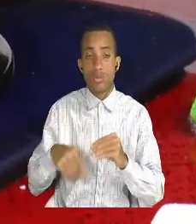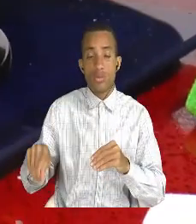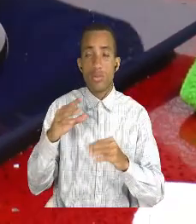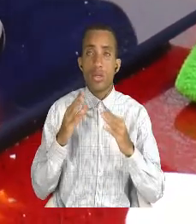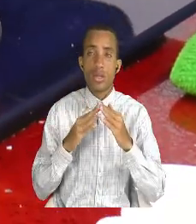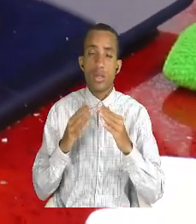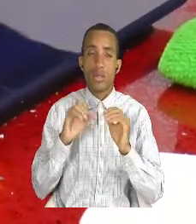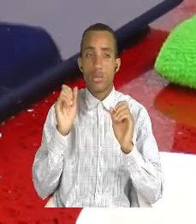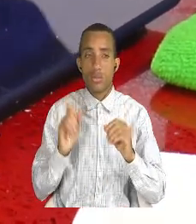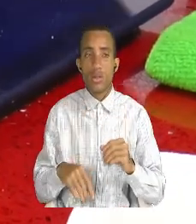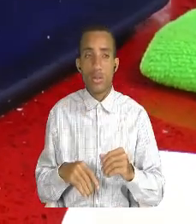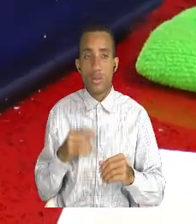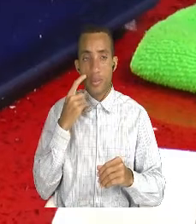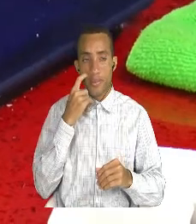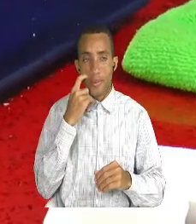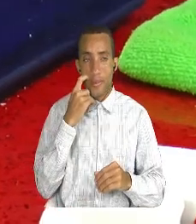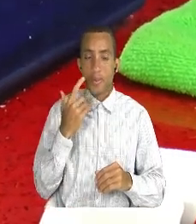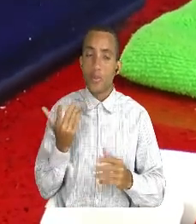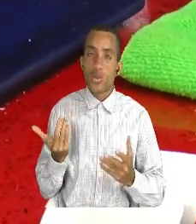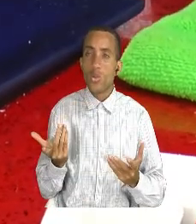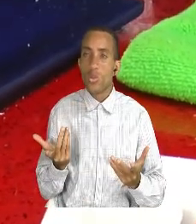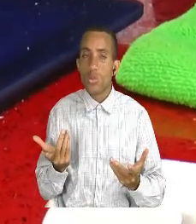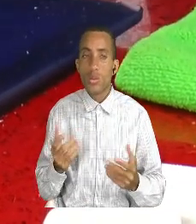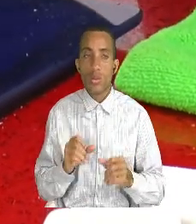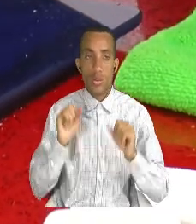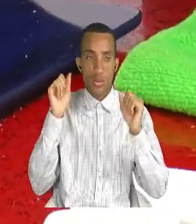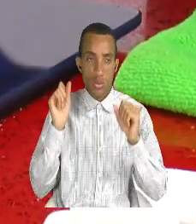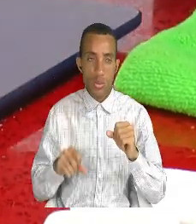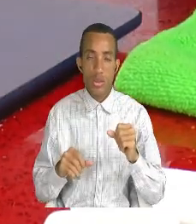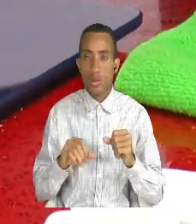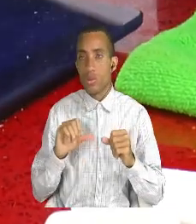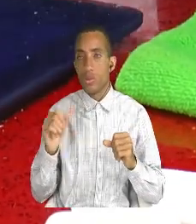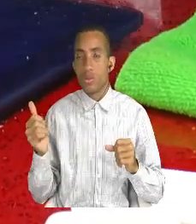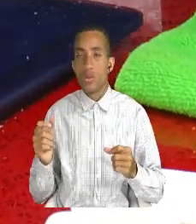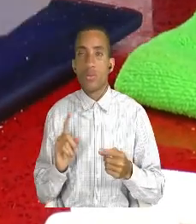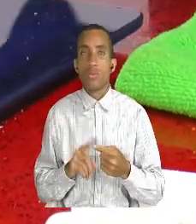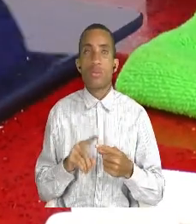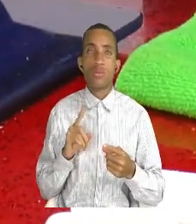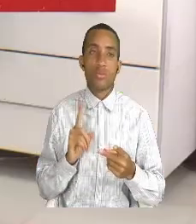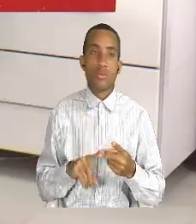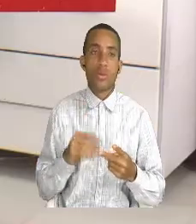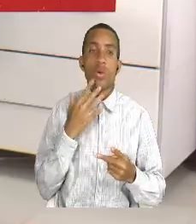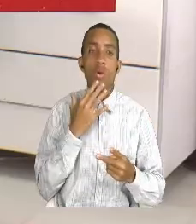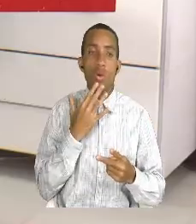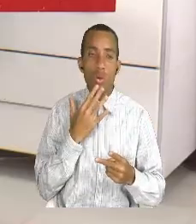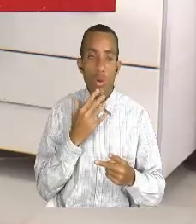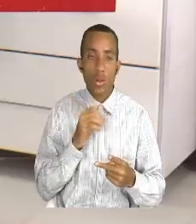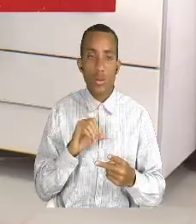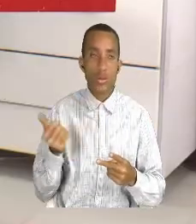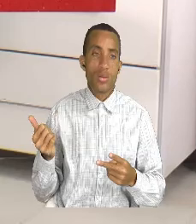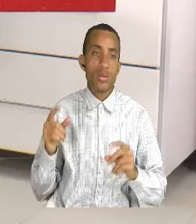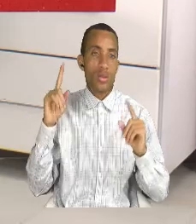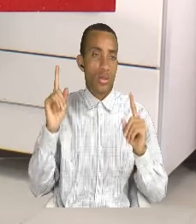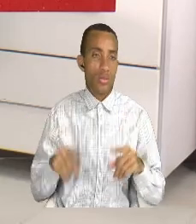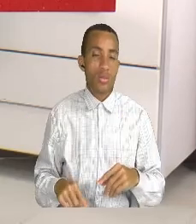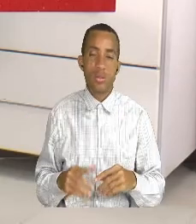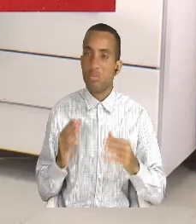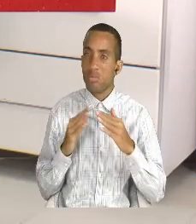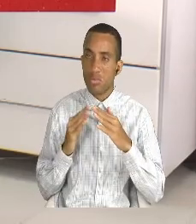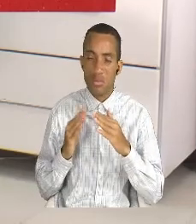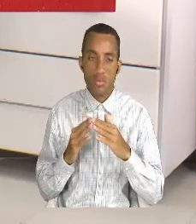estas especies? Que normalmente no las van a encontrar, ¿sí? Pero las pueden cambiar, digamos, por colores que utilizamos tradicionalmente en las